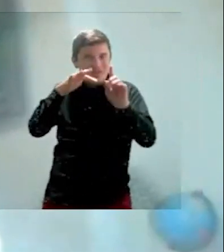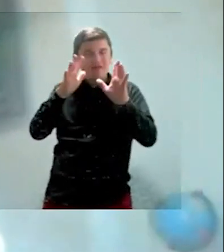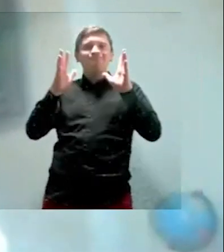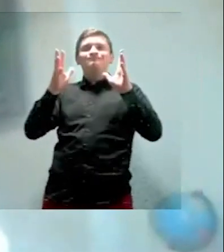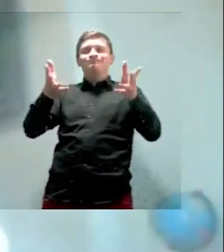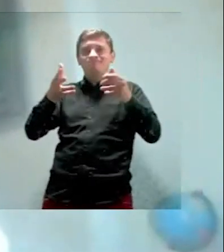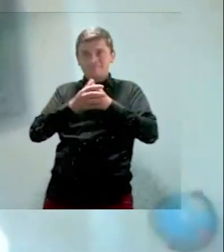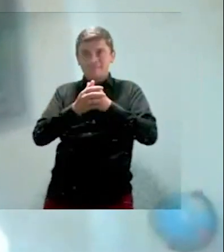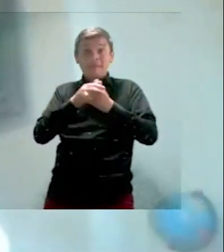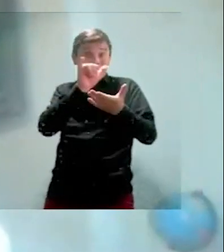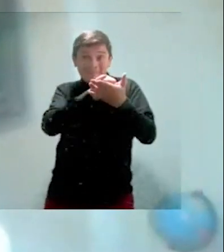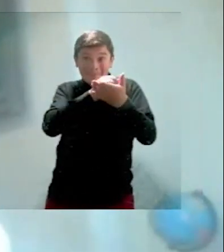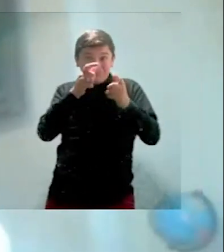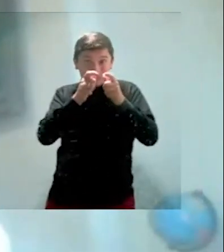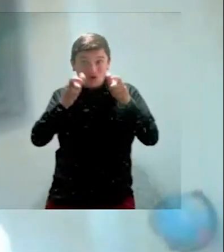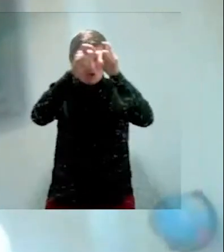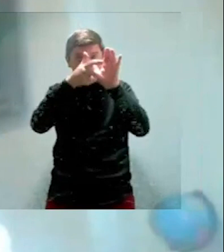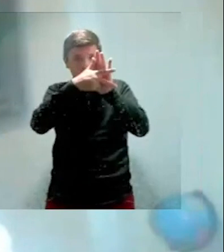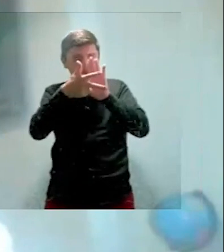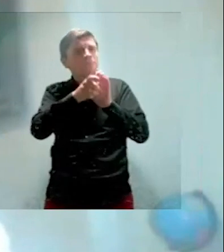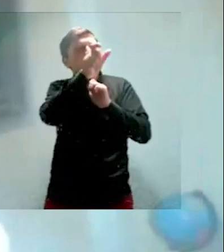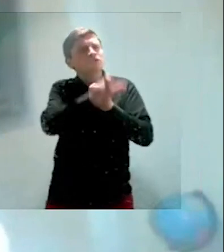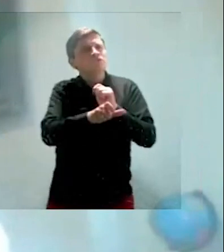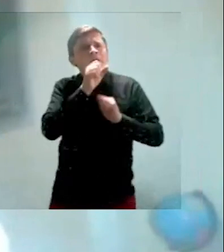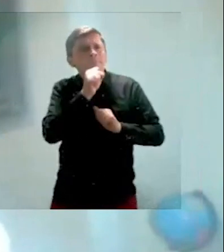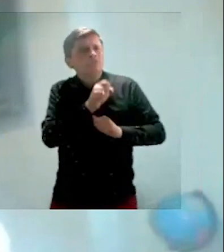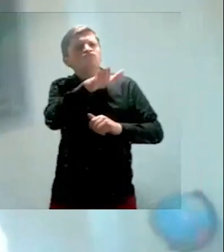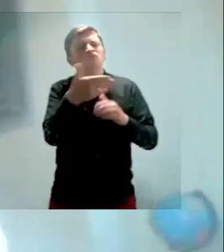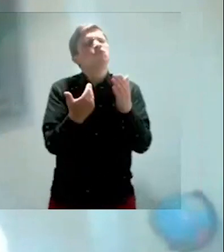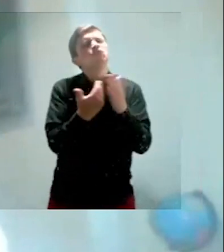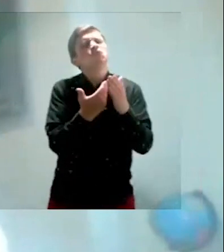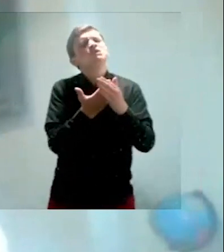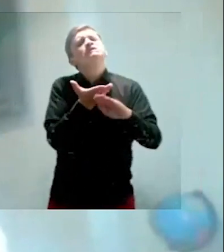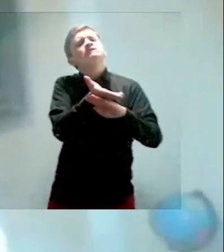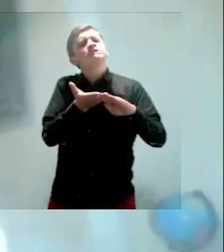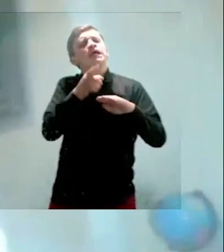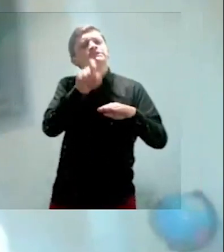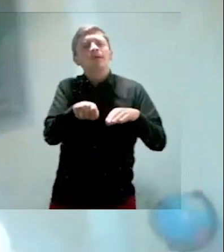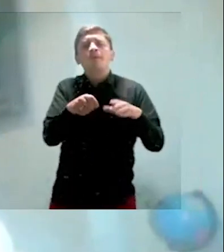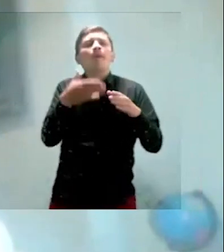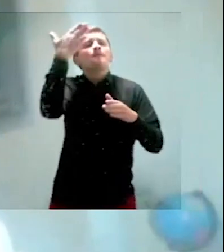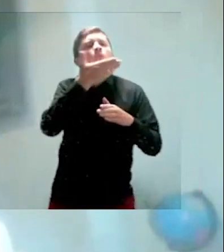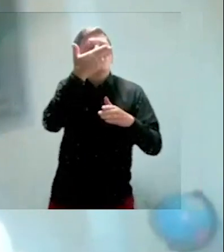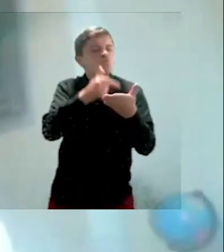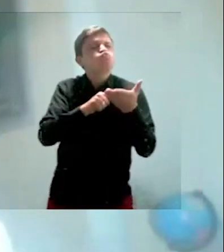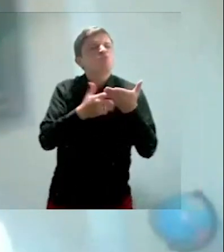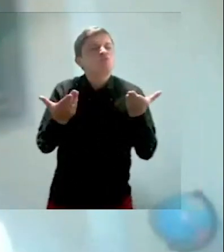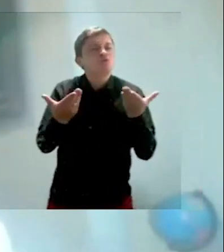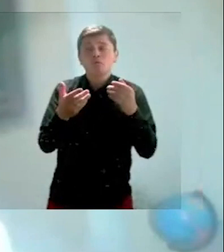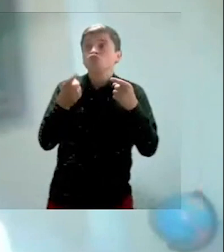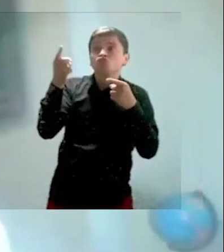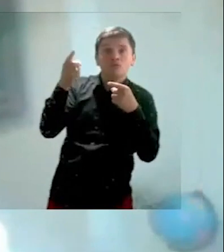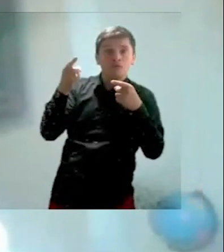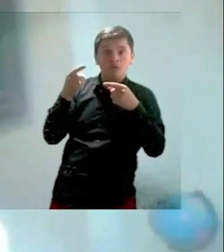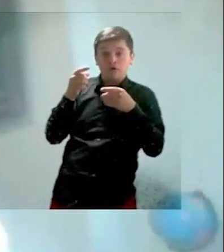poder tener derecho a la prestación que por tutela se estaba utilizando. Era una mirada